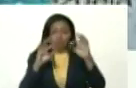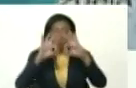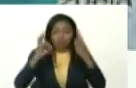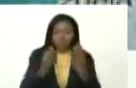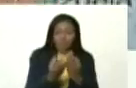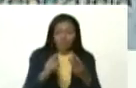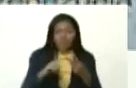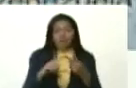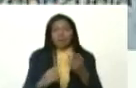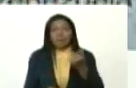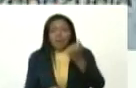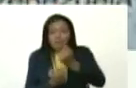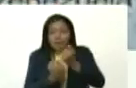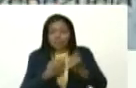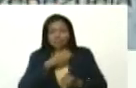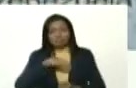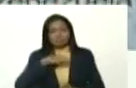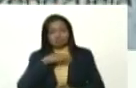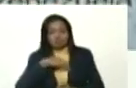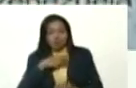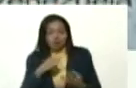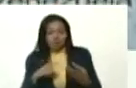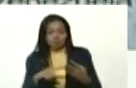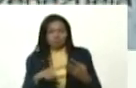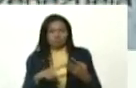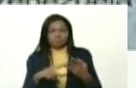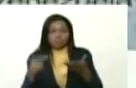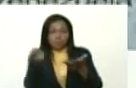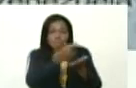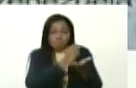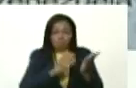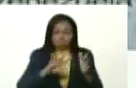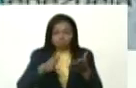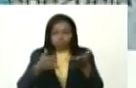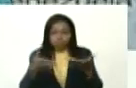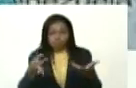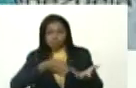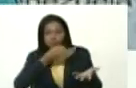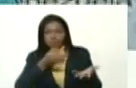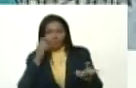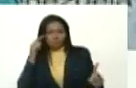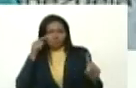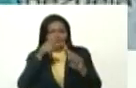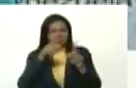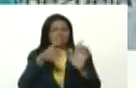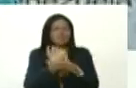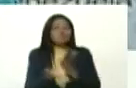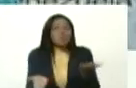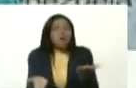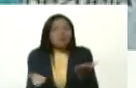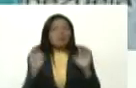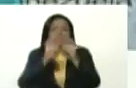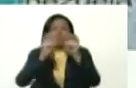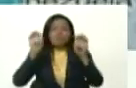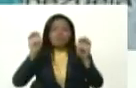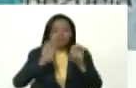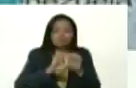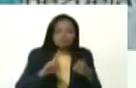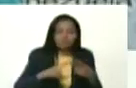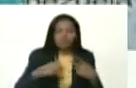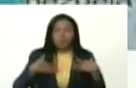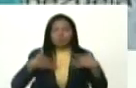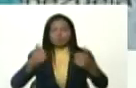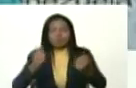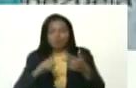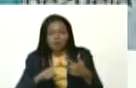bases de misiones socialistas, la cartografía social con un objetivo, que la educación, la